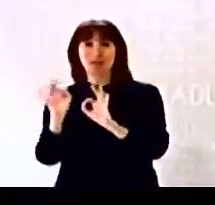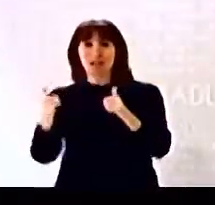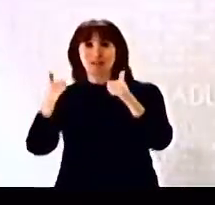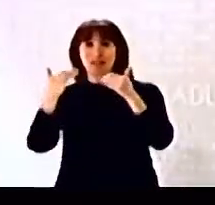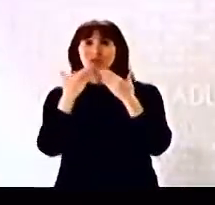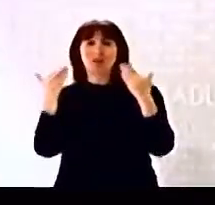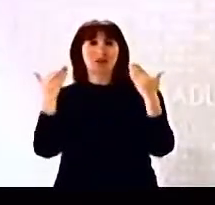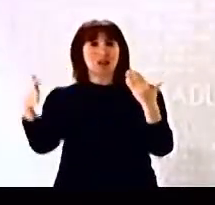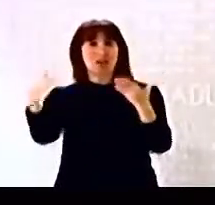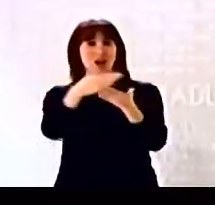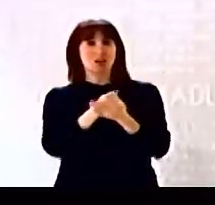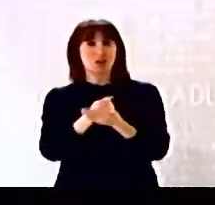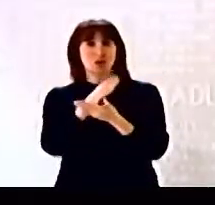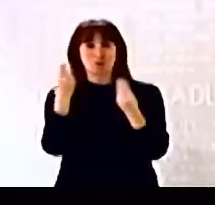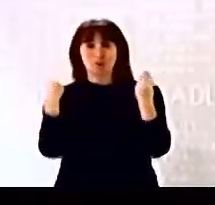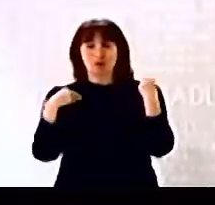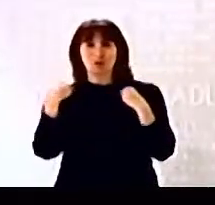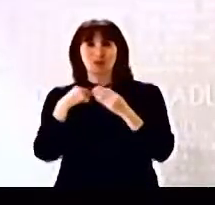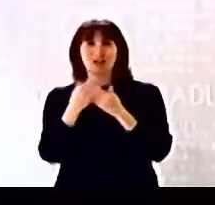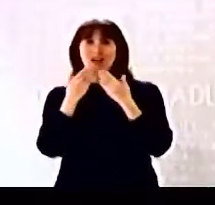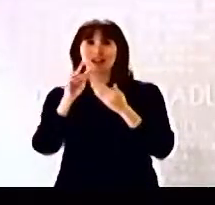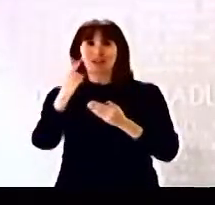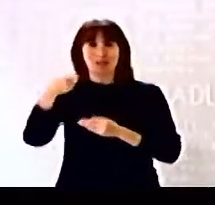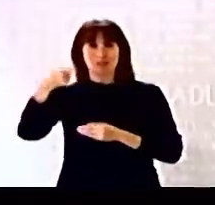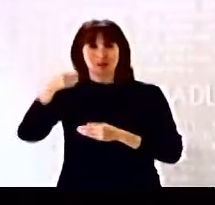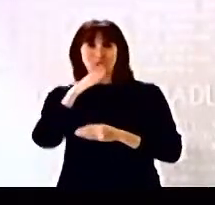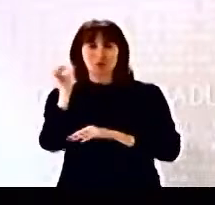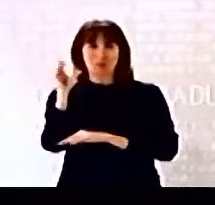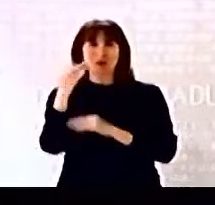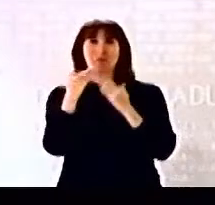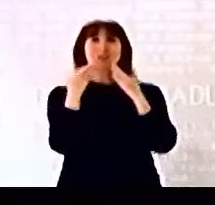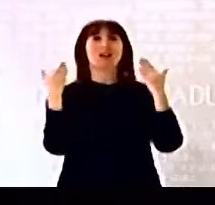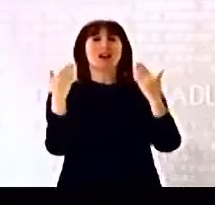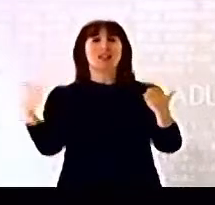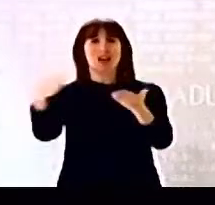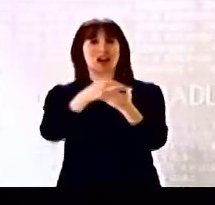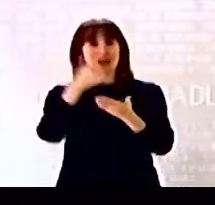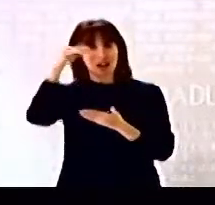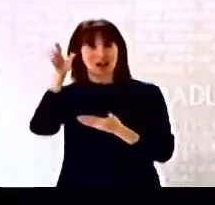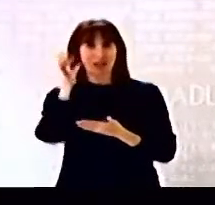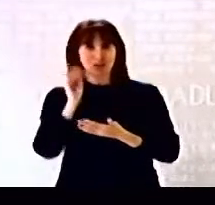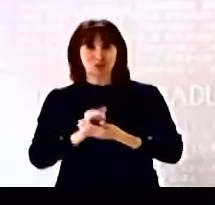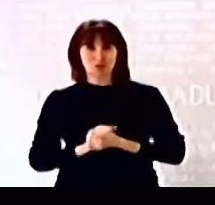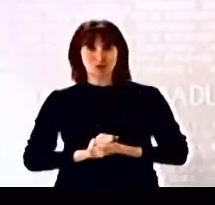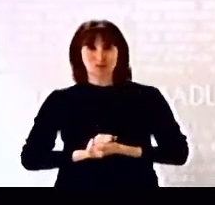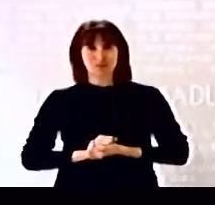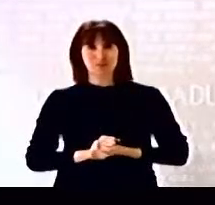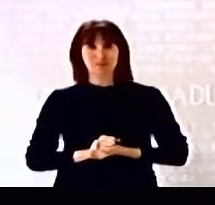muchas gracias a todos por vuestras preguntas y muchas gracias, vicepresidente, por su intervención. Muchísimas gracias a todos y a todas.